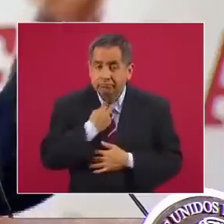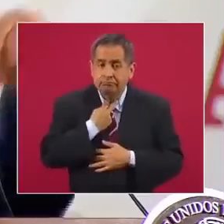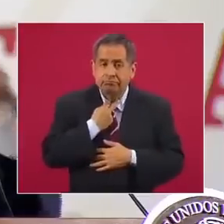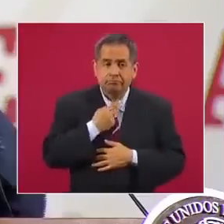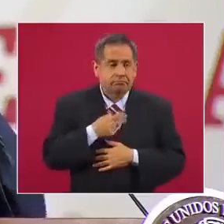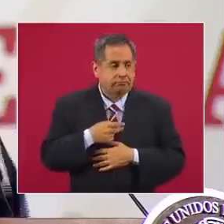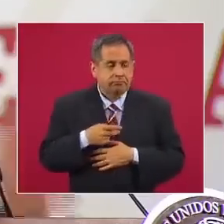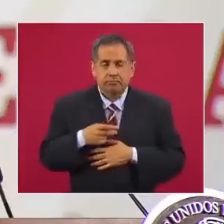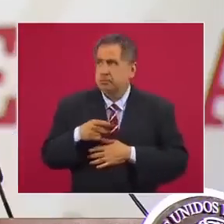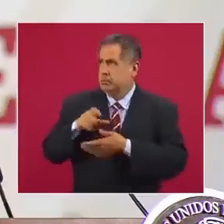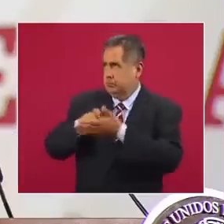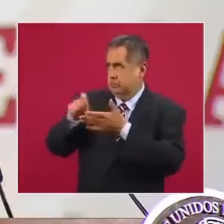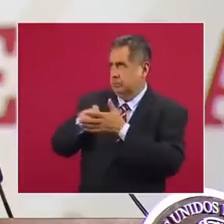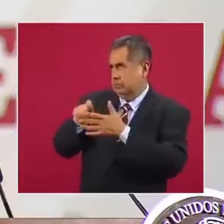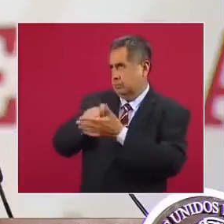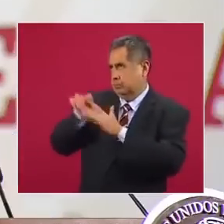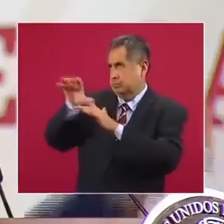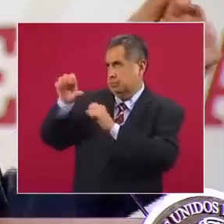intervienen